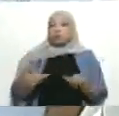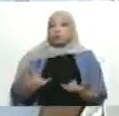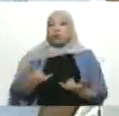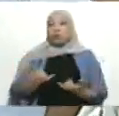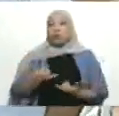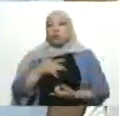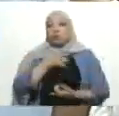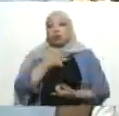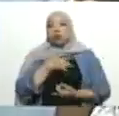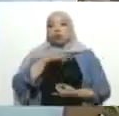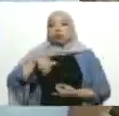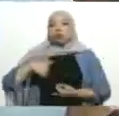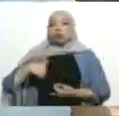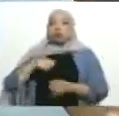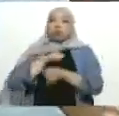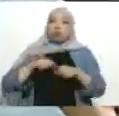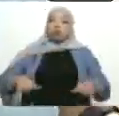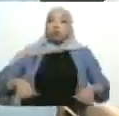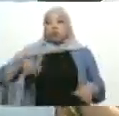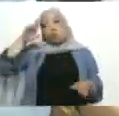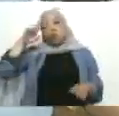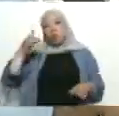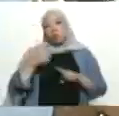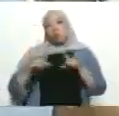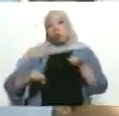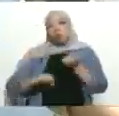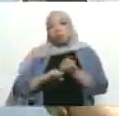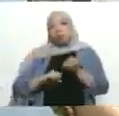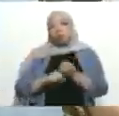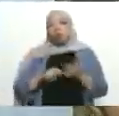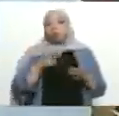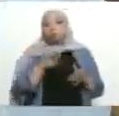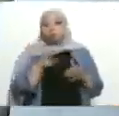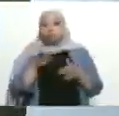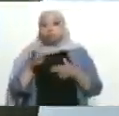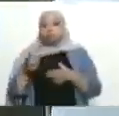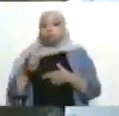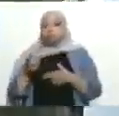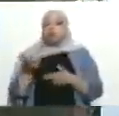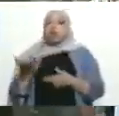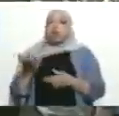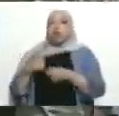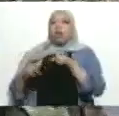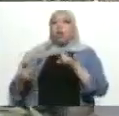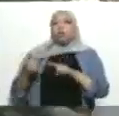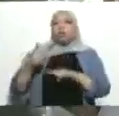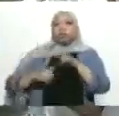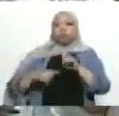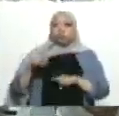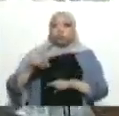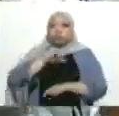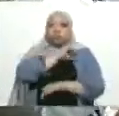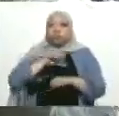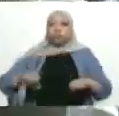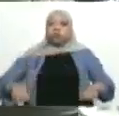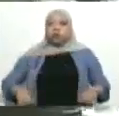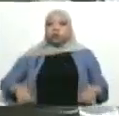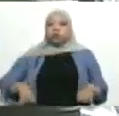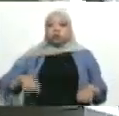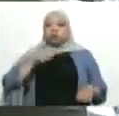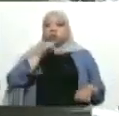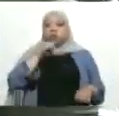cediendo terreno nuestra Fuerza Armada, porque del otro lado había metralla, del otro lado había bomba Molotov, del otro lado estaba la Fuerza Armada colombiana con